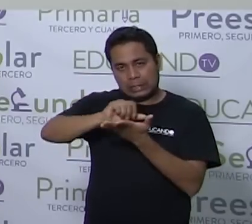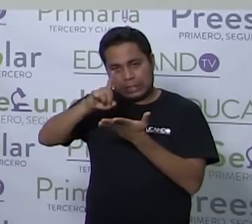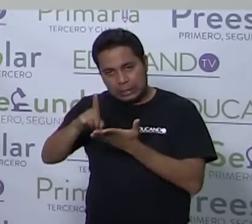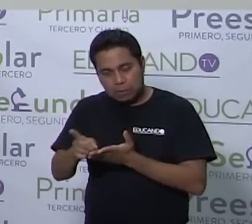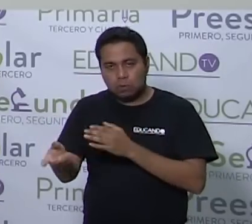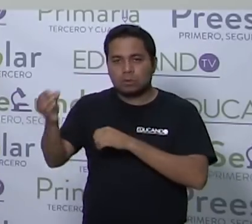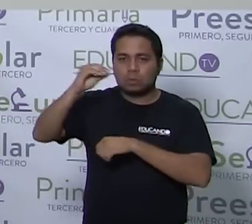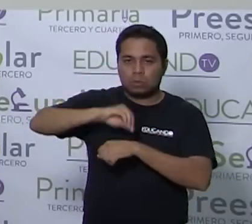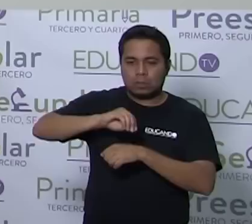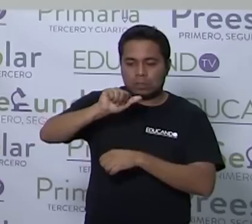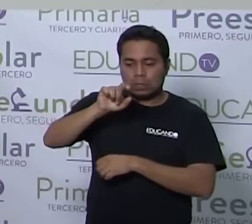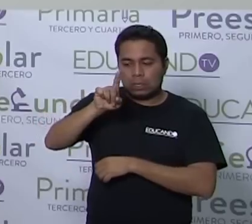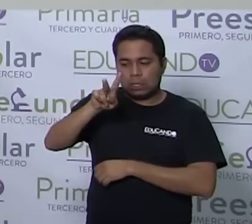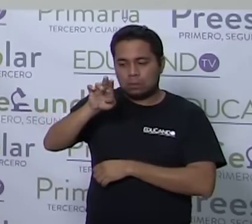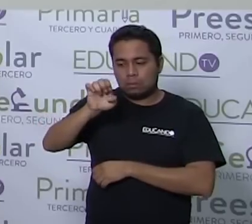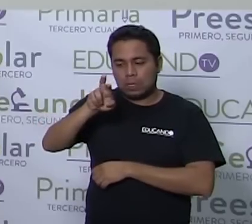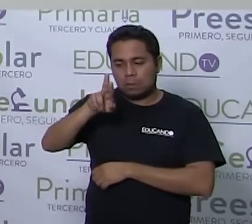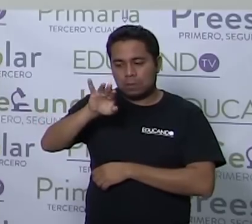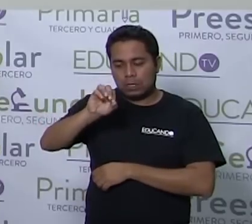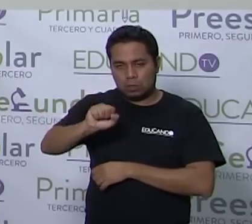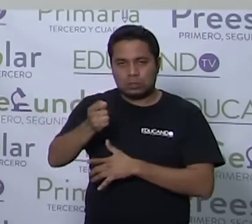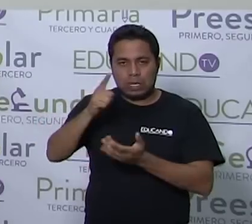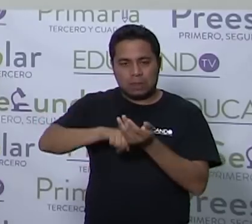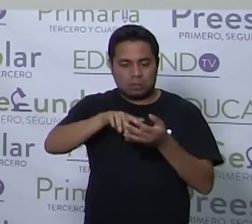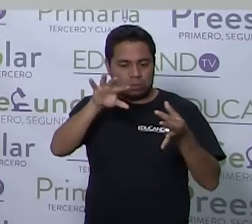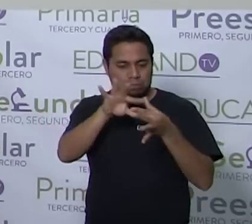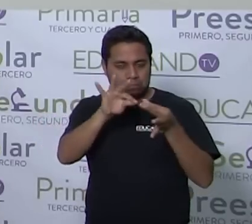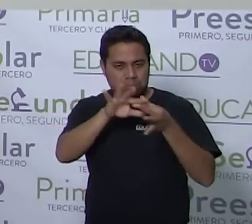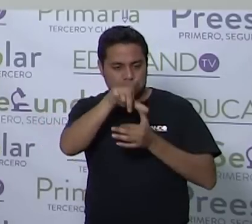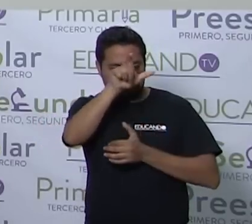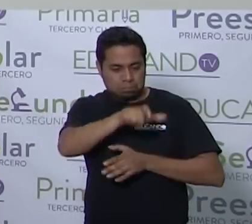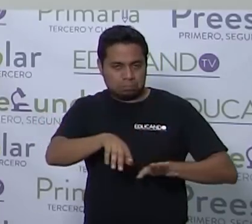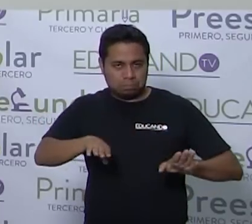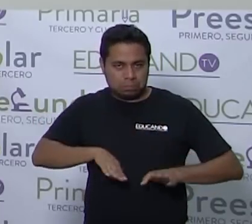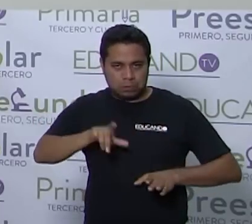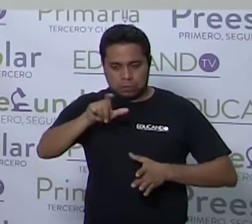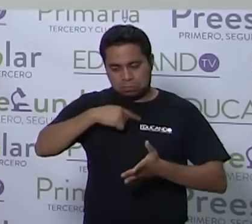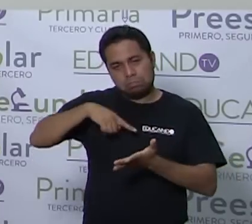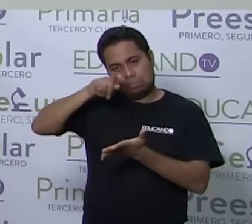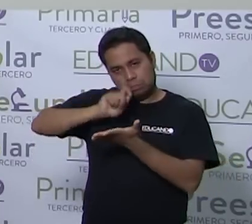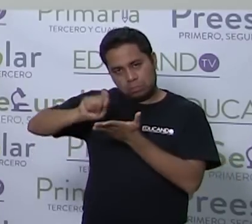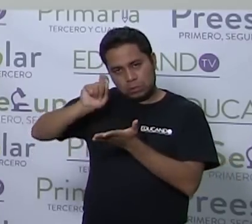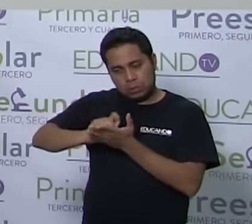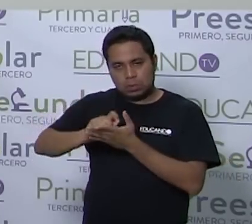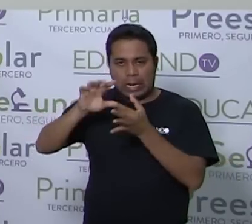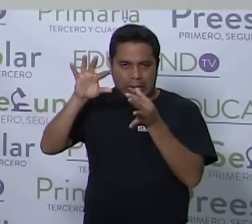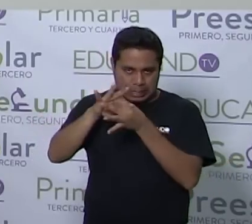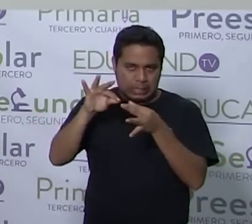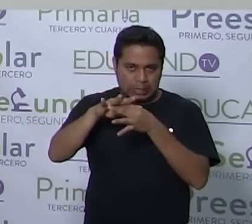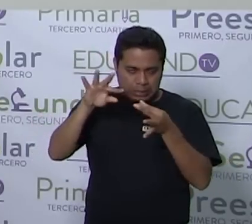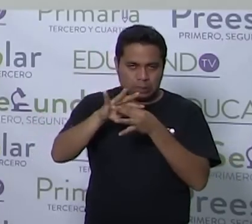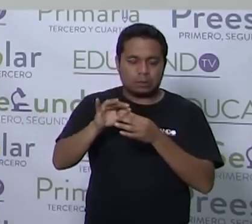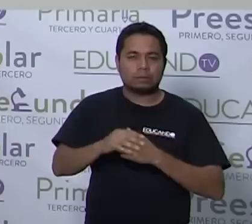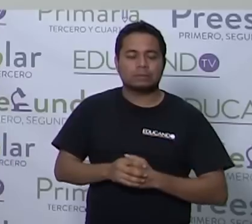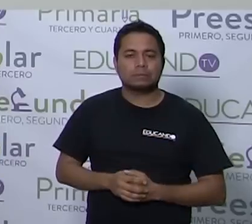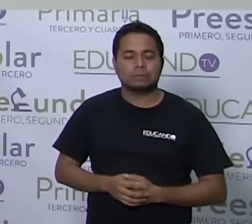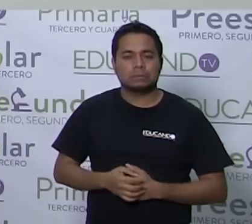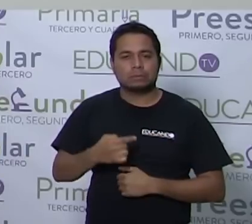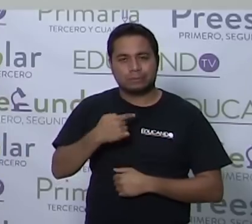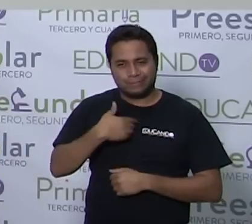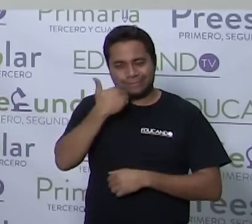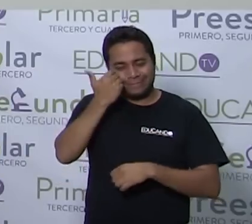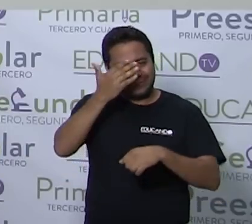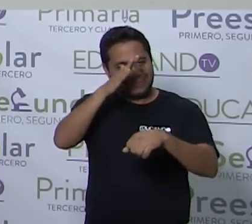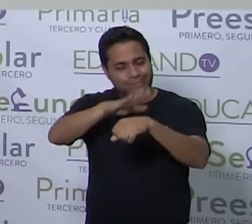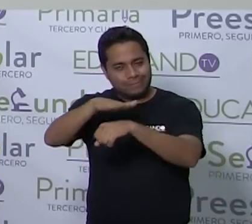agregar adverbios en las descripciones que realizamos cuando escribimos narraciones, ¿sí? Yo los